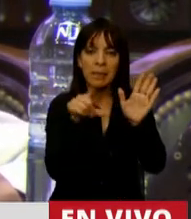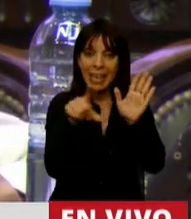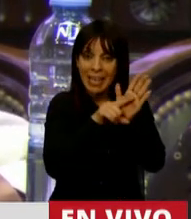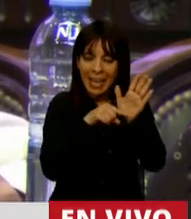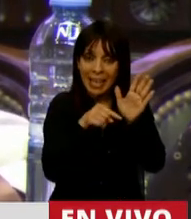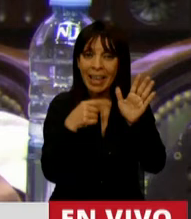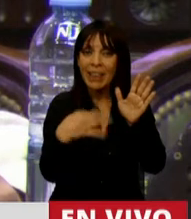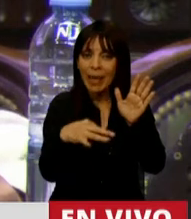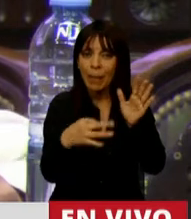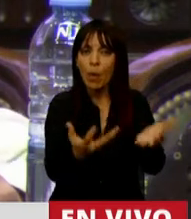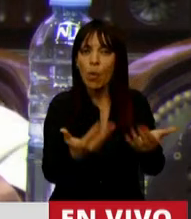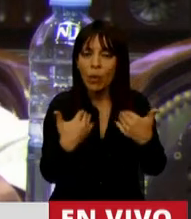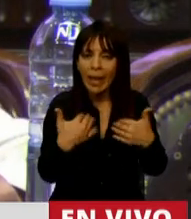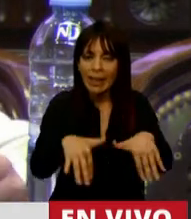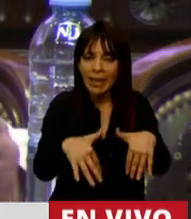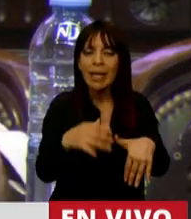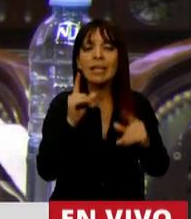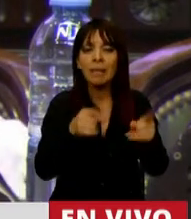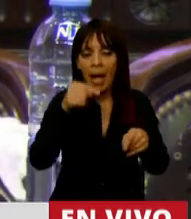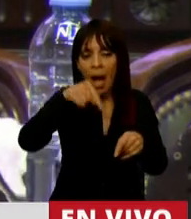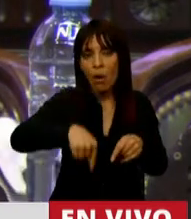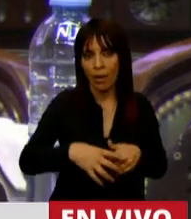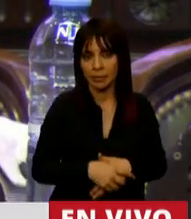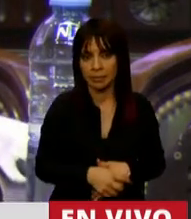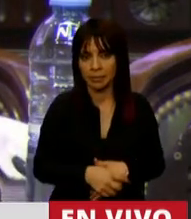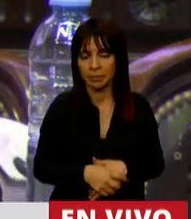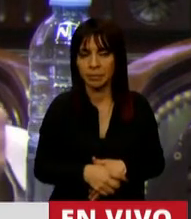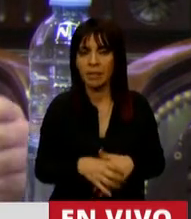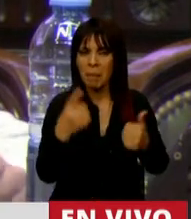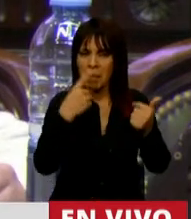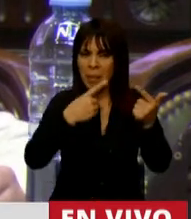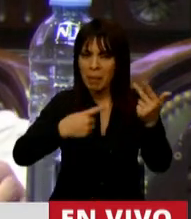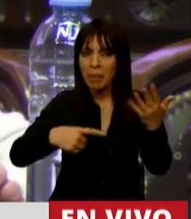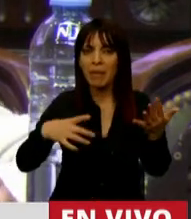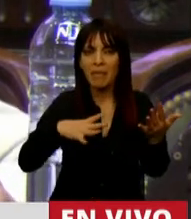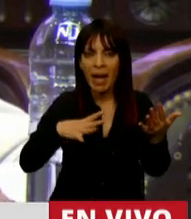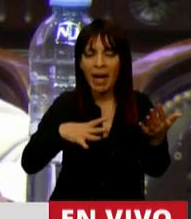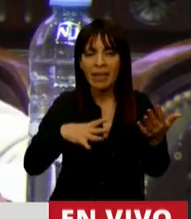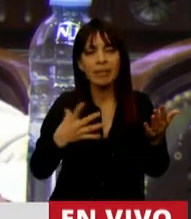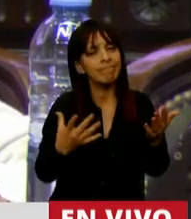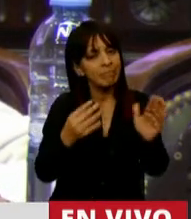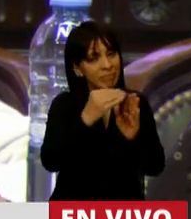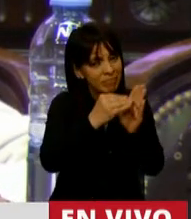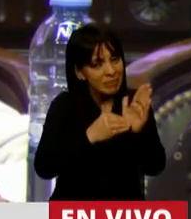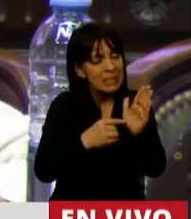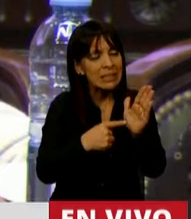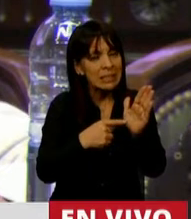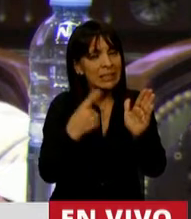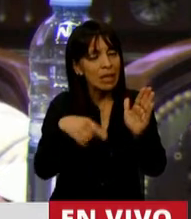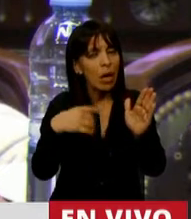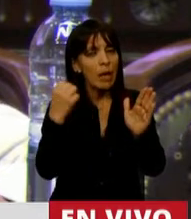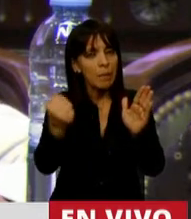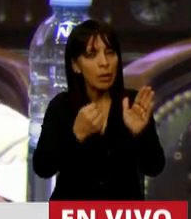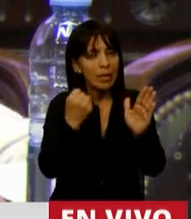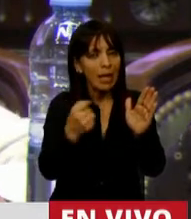urgente y esa ley es ahora. Son ausencias importantes en un proyecto de presupuesto que plantea como